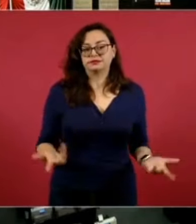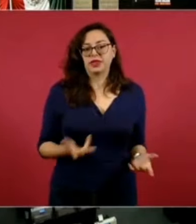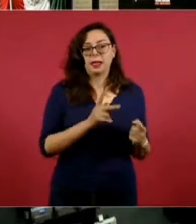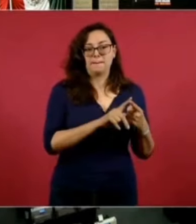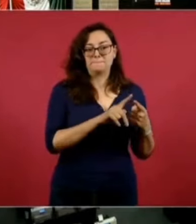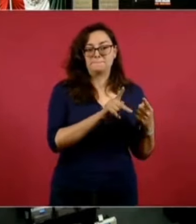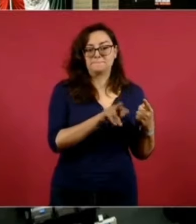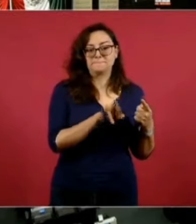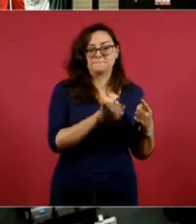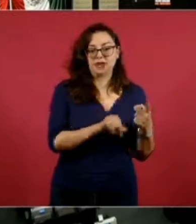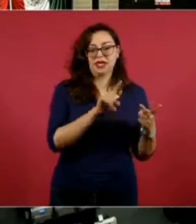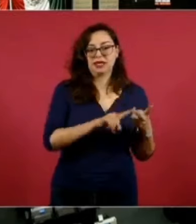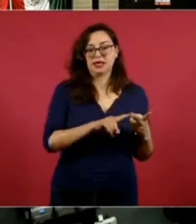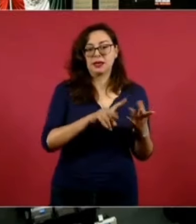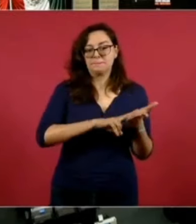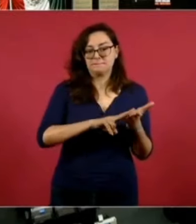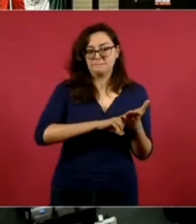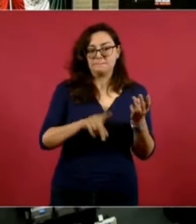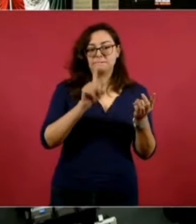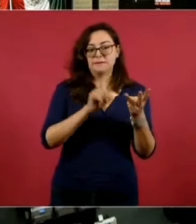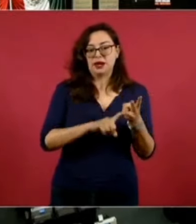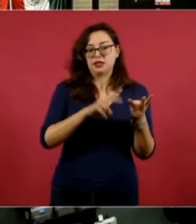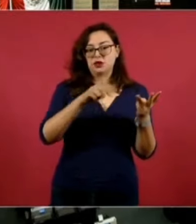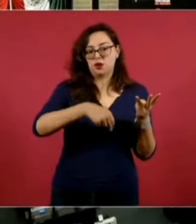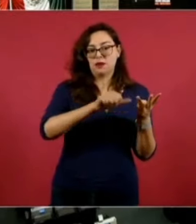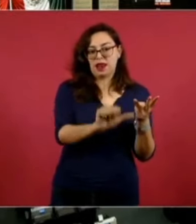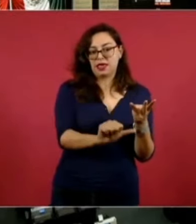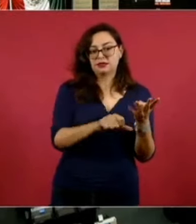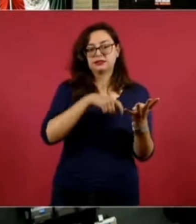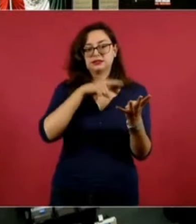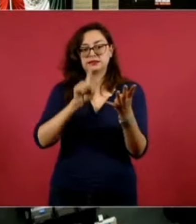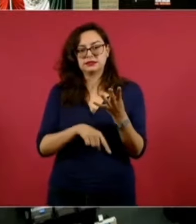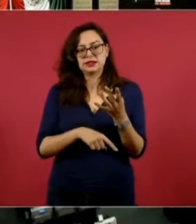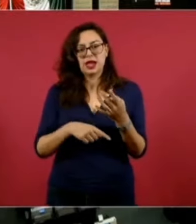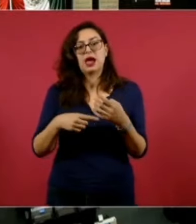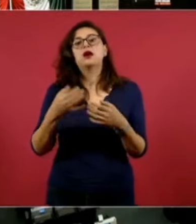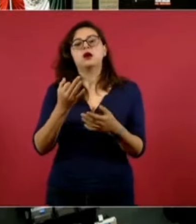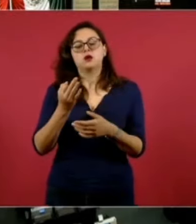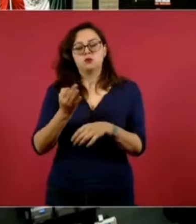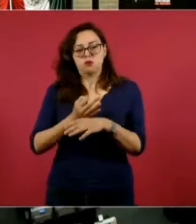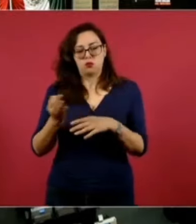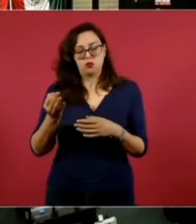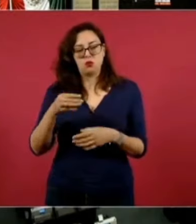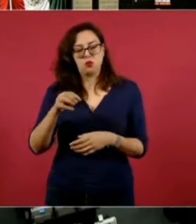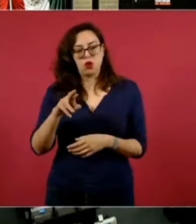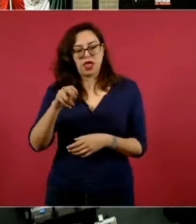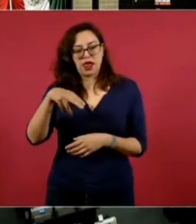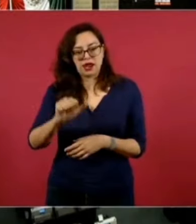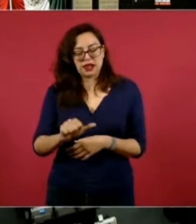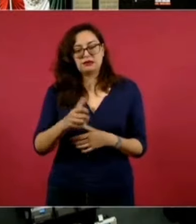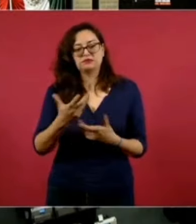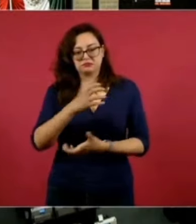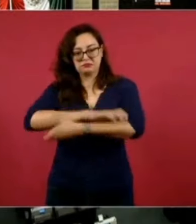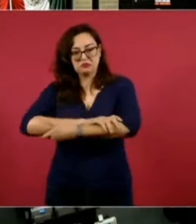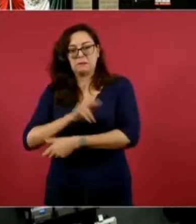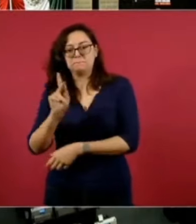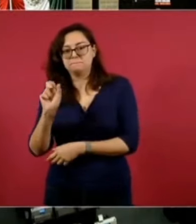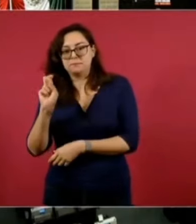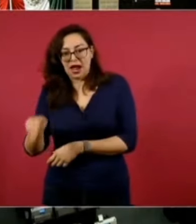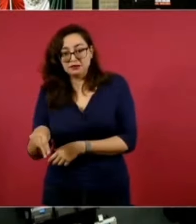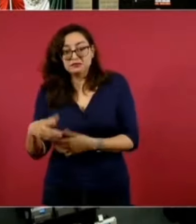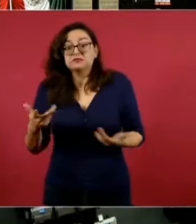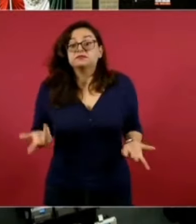político con Encuentro Social y PT pan PRD movimiento ciudadano Y nuevamente de acuerdo a